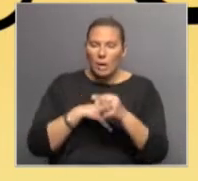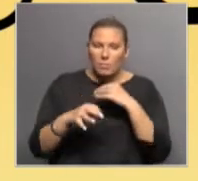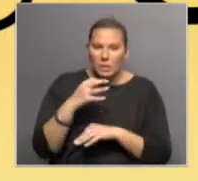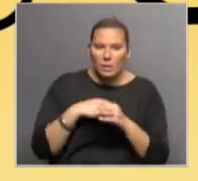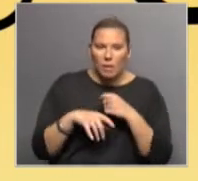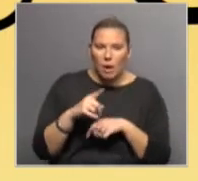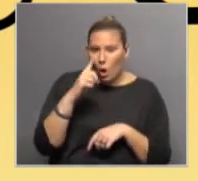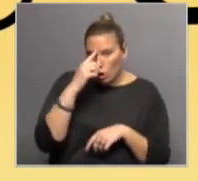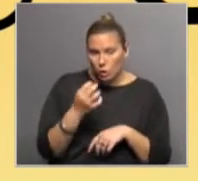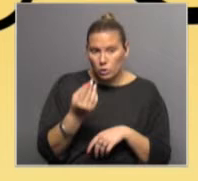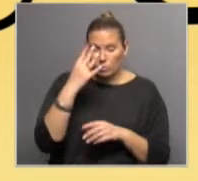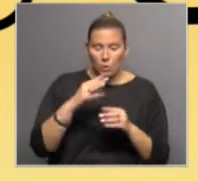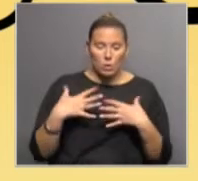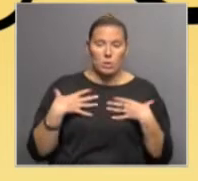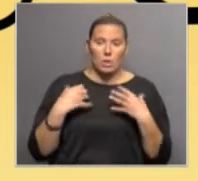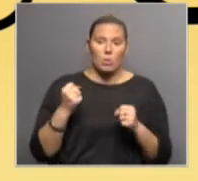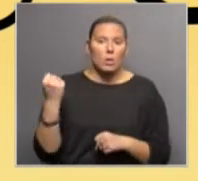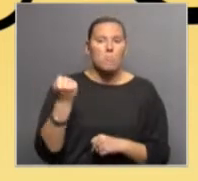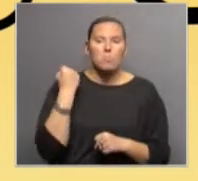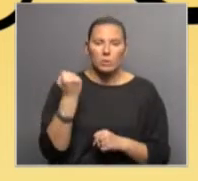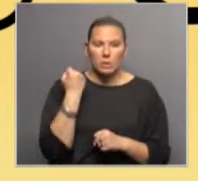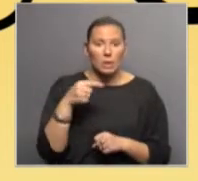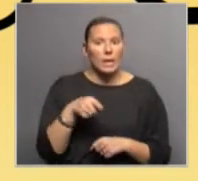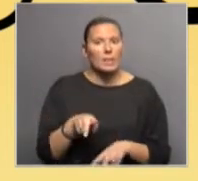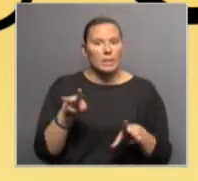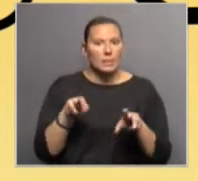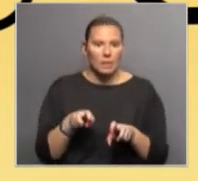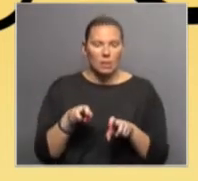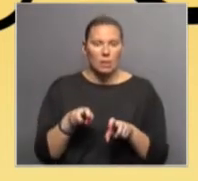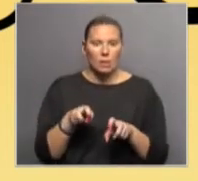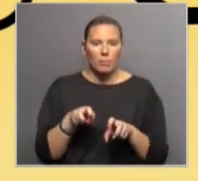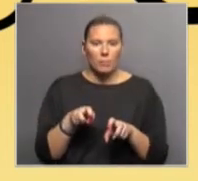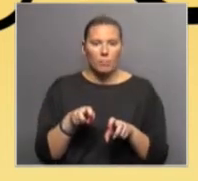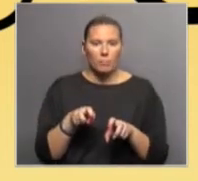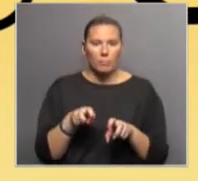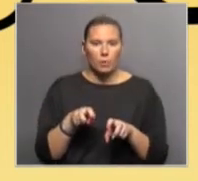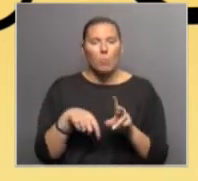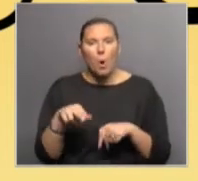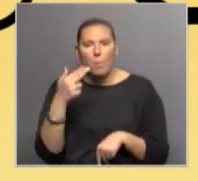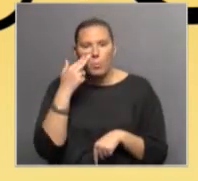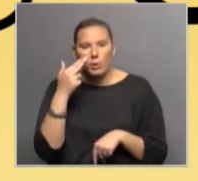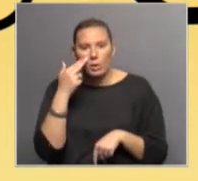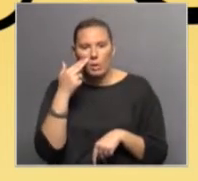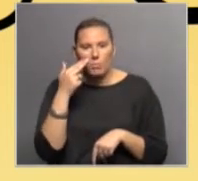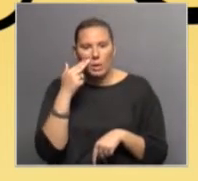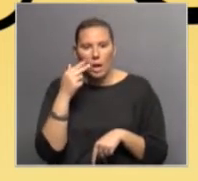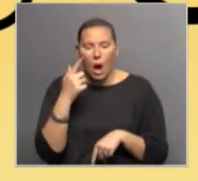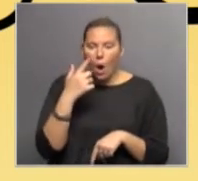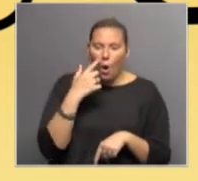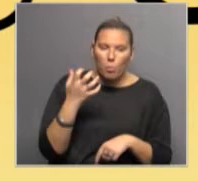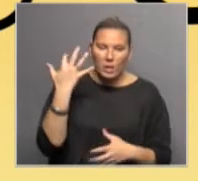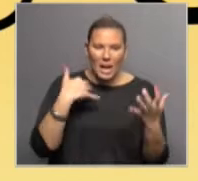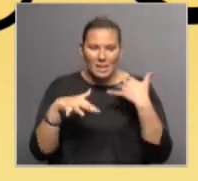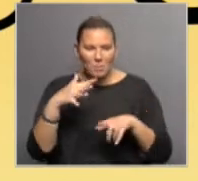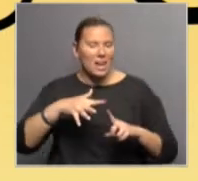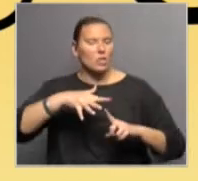una salud, la importancia de abordar este tema como problema de una interfaz